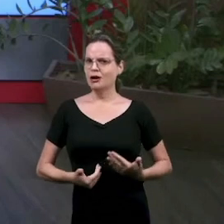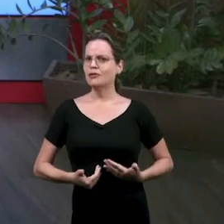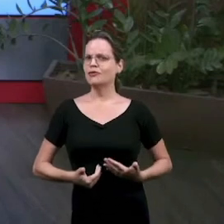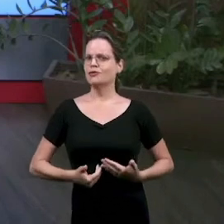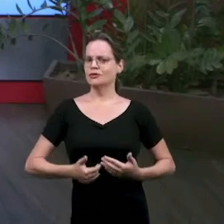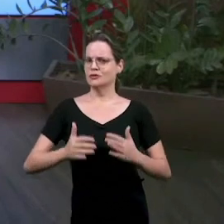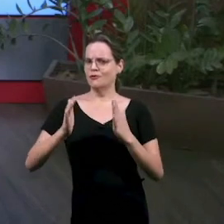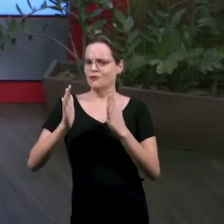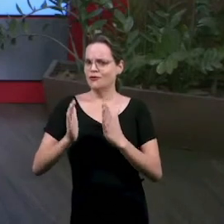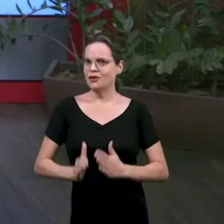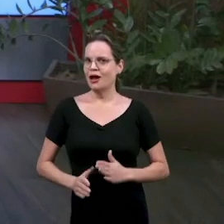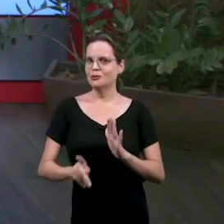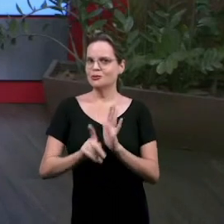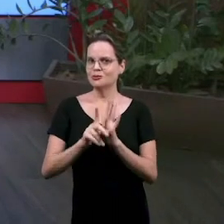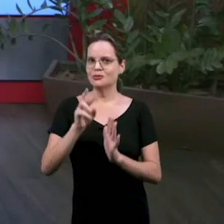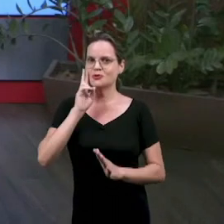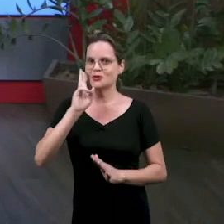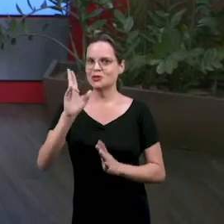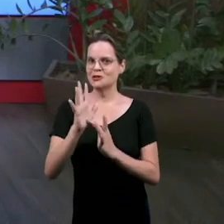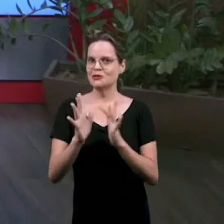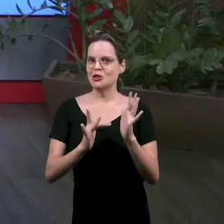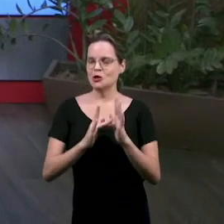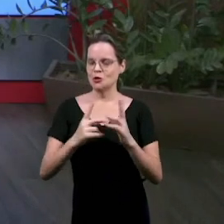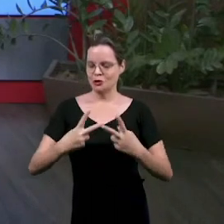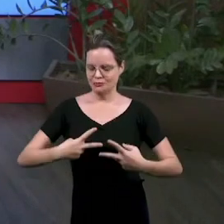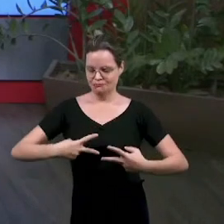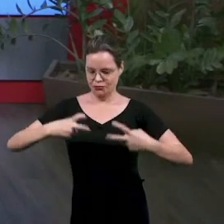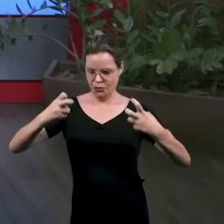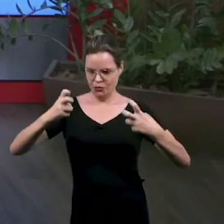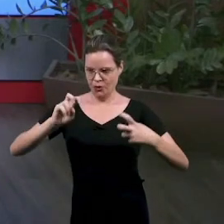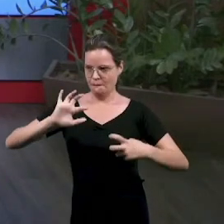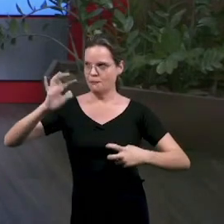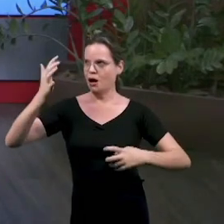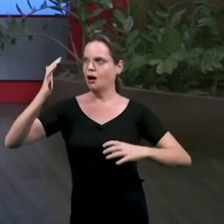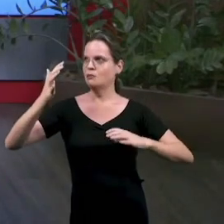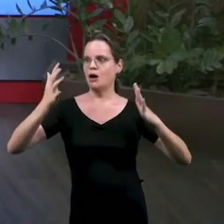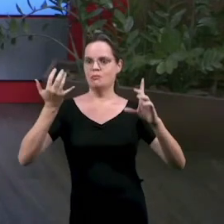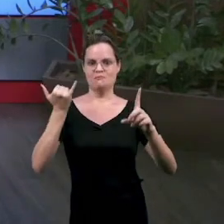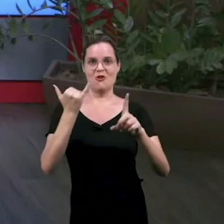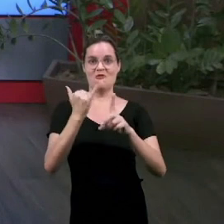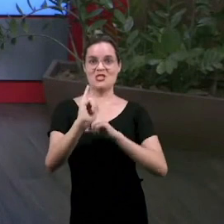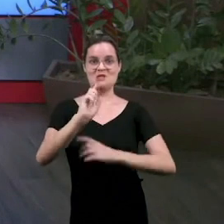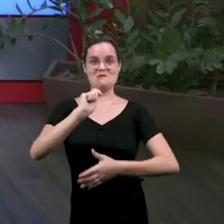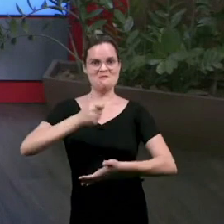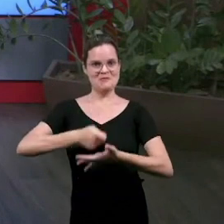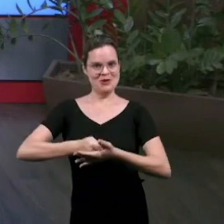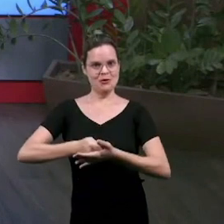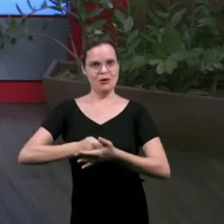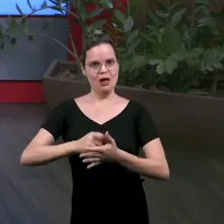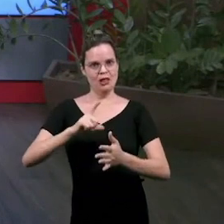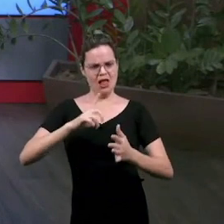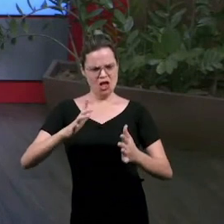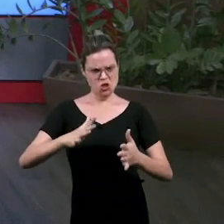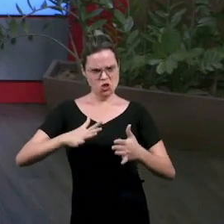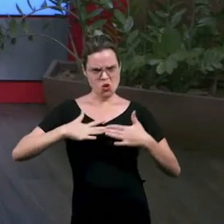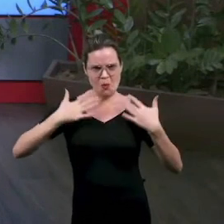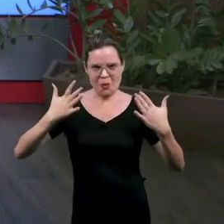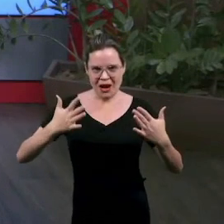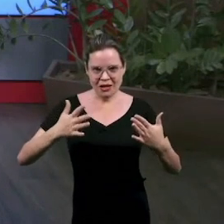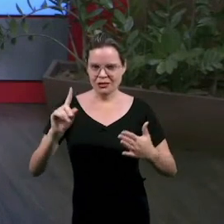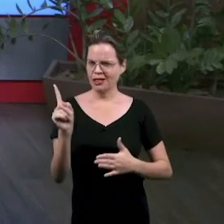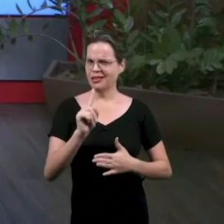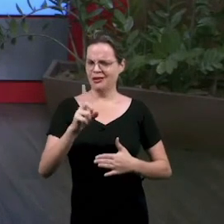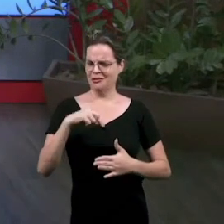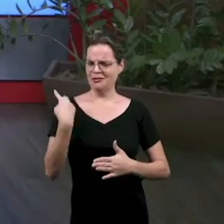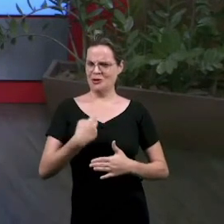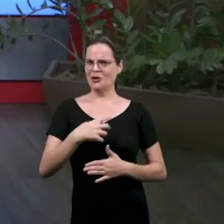a nosotros, miembros de la Iglesia de Cristo, que son señales y avisos proféticos. No hay sorpresas en